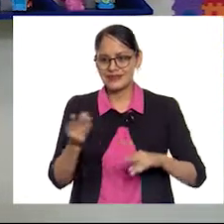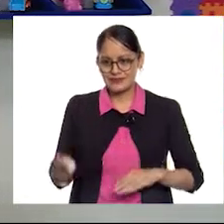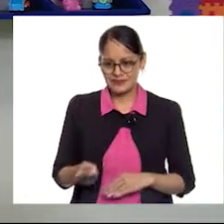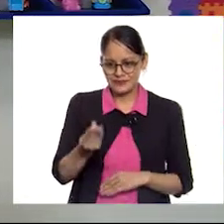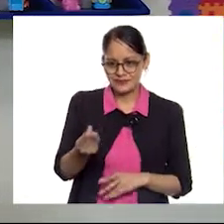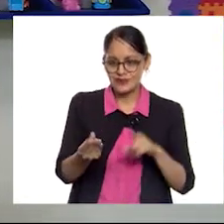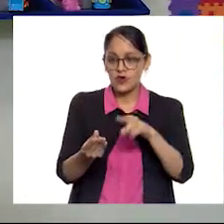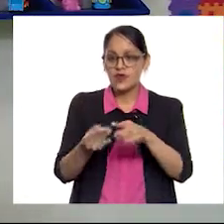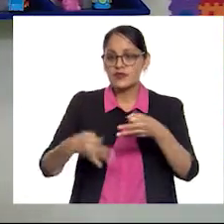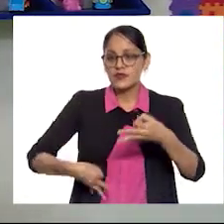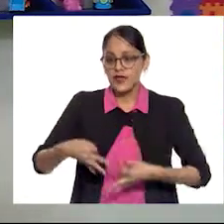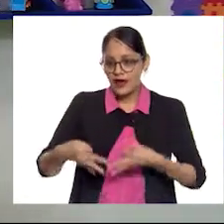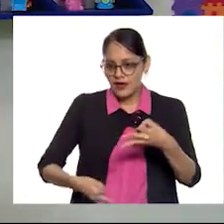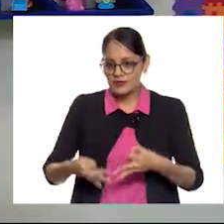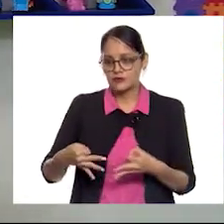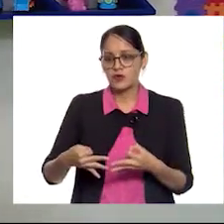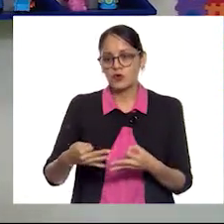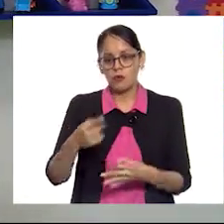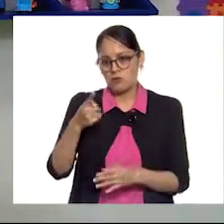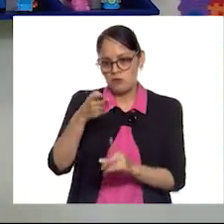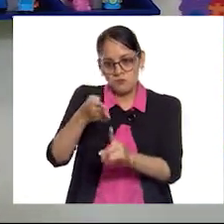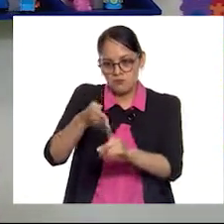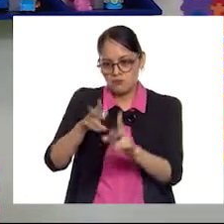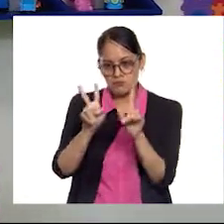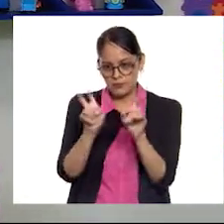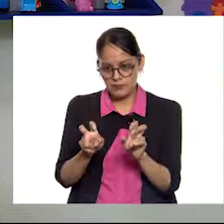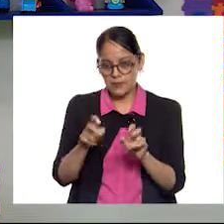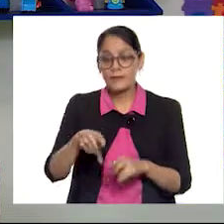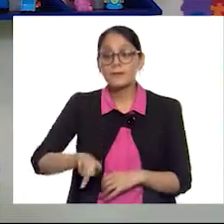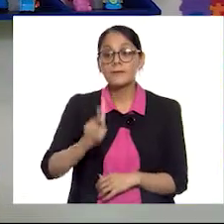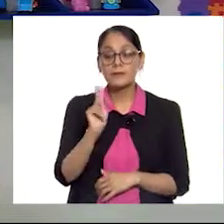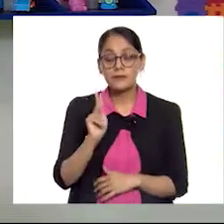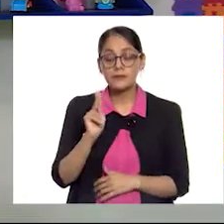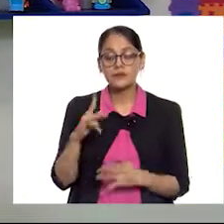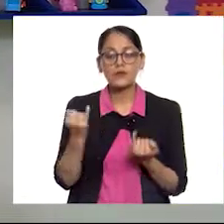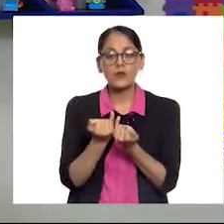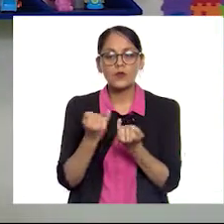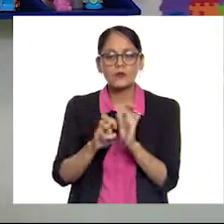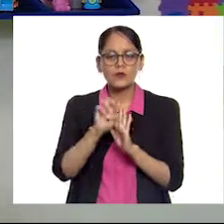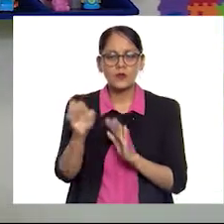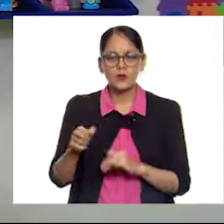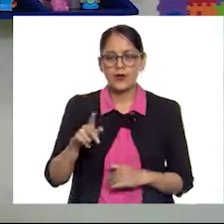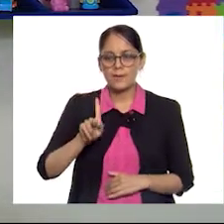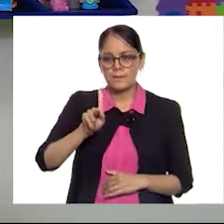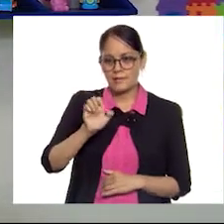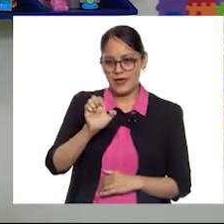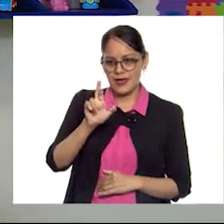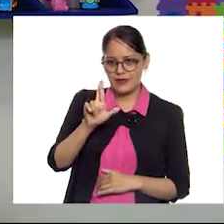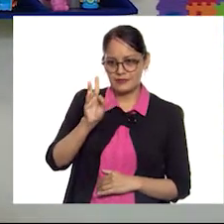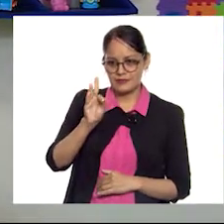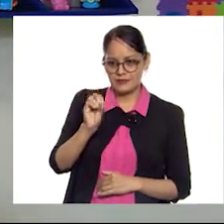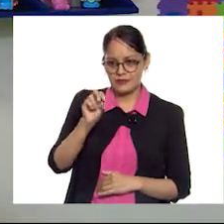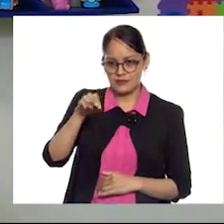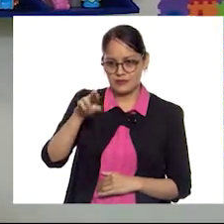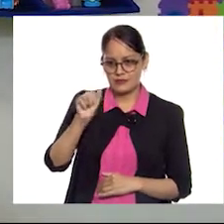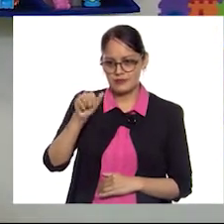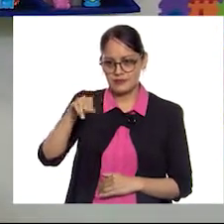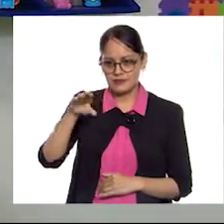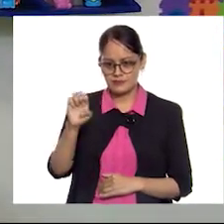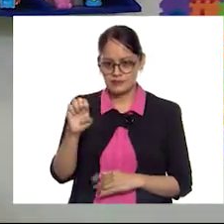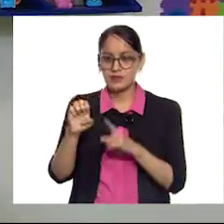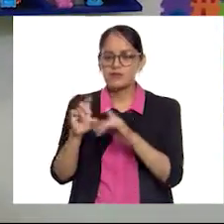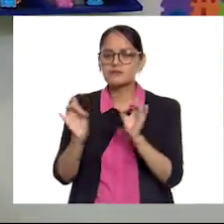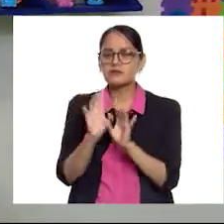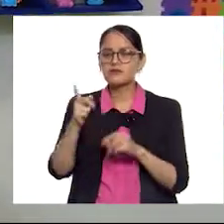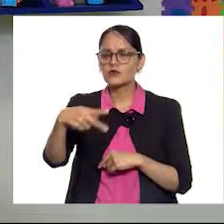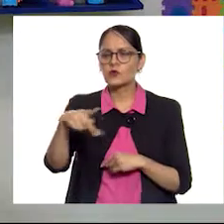ir a ver un teatro, a un espectáculo en específico, pero por ejemplo, el performance lo que tiene es que de repente tú